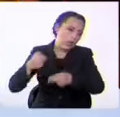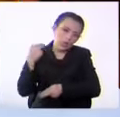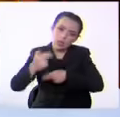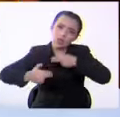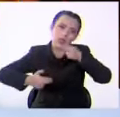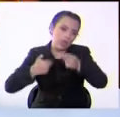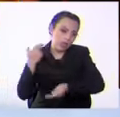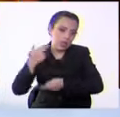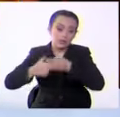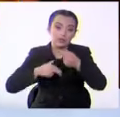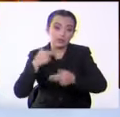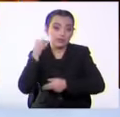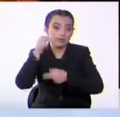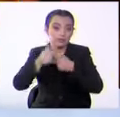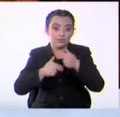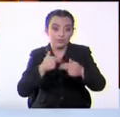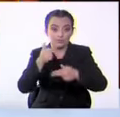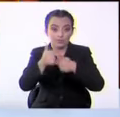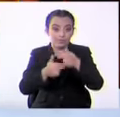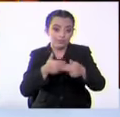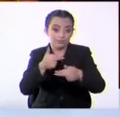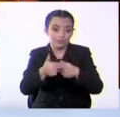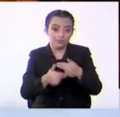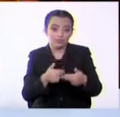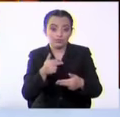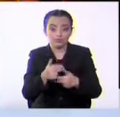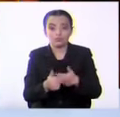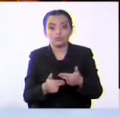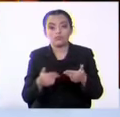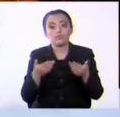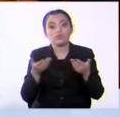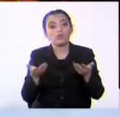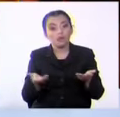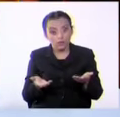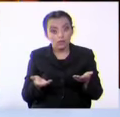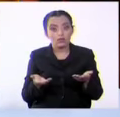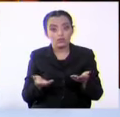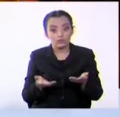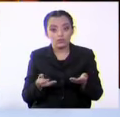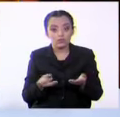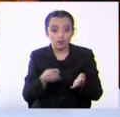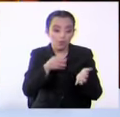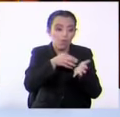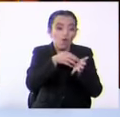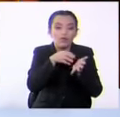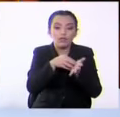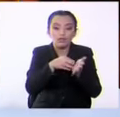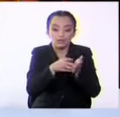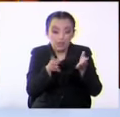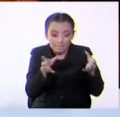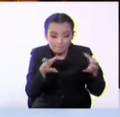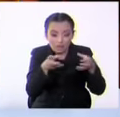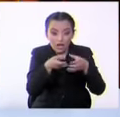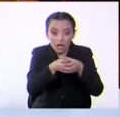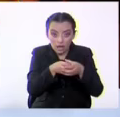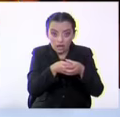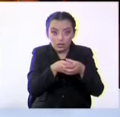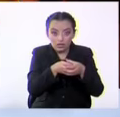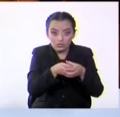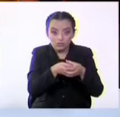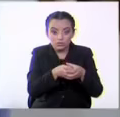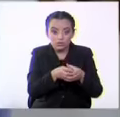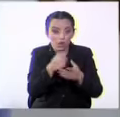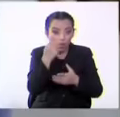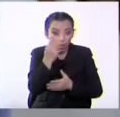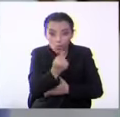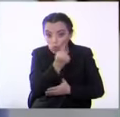que resulta o lo que pasa haciendo la deriva genética es que en poblaciones pequeñas termina fijando un único